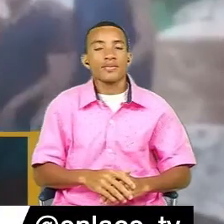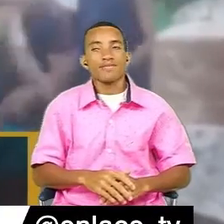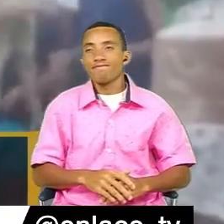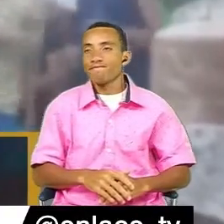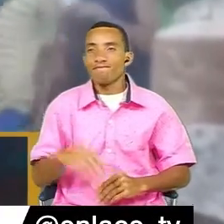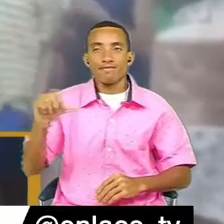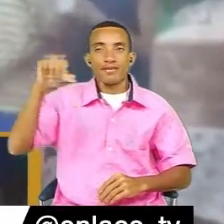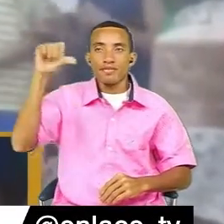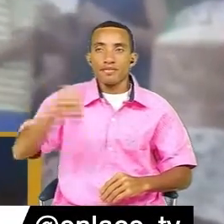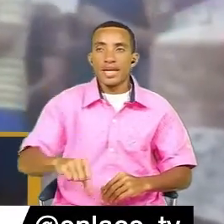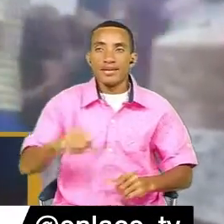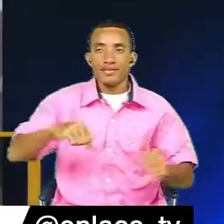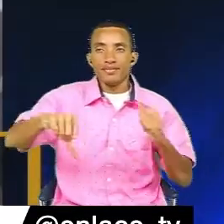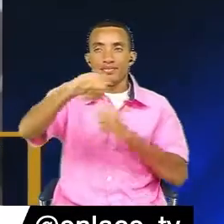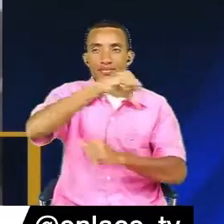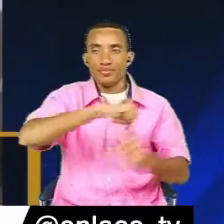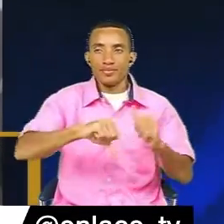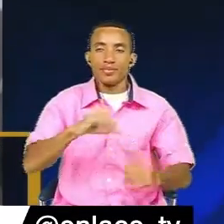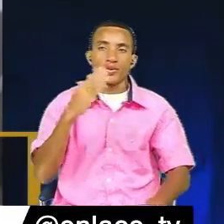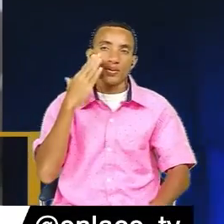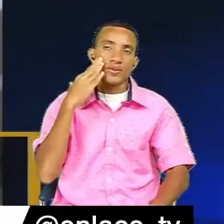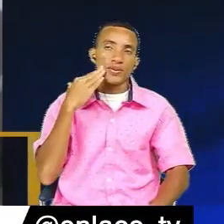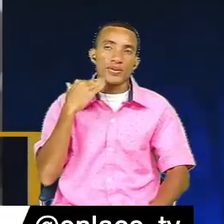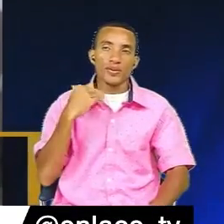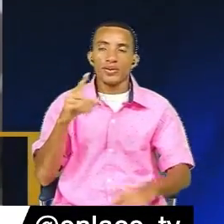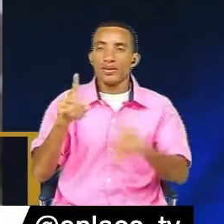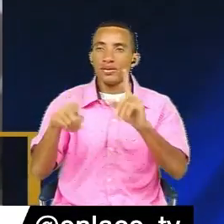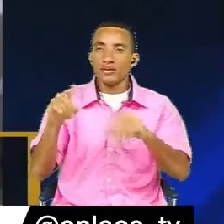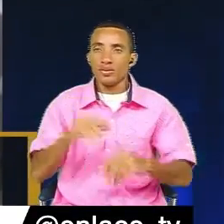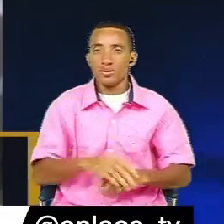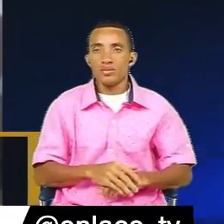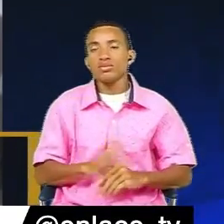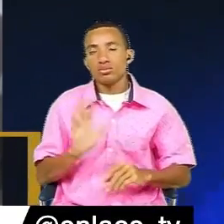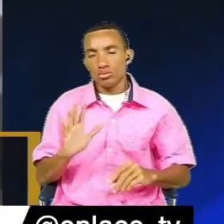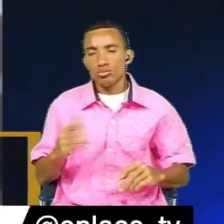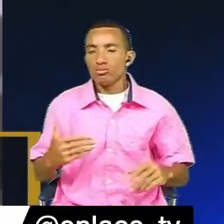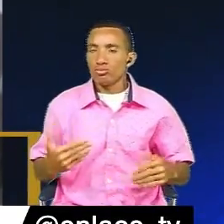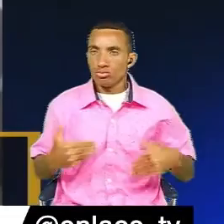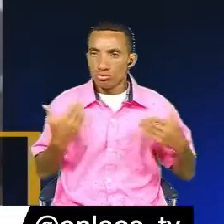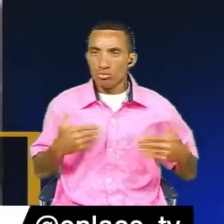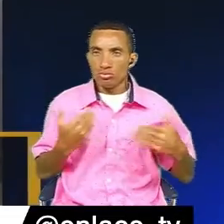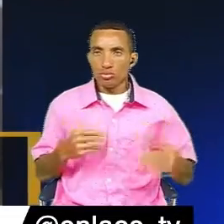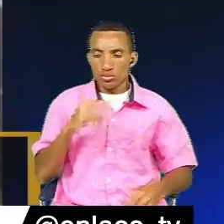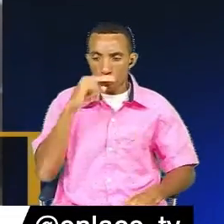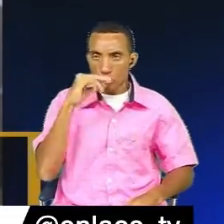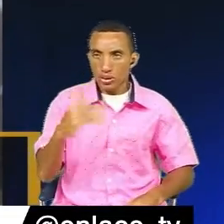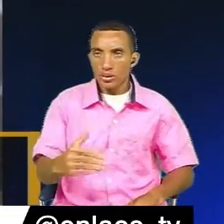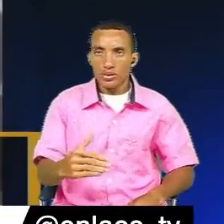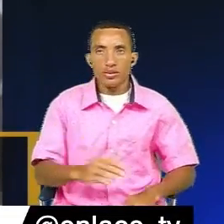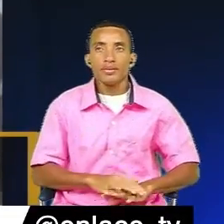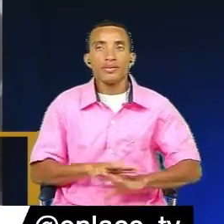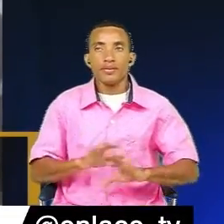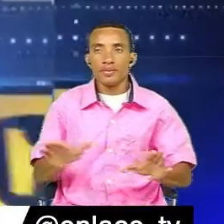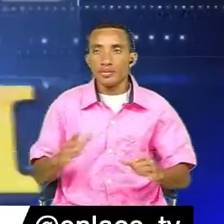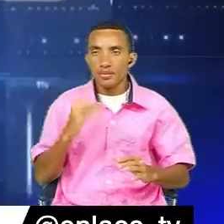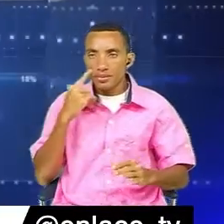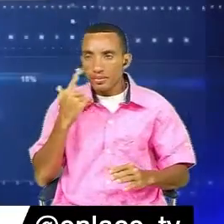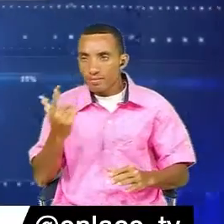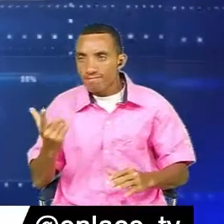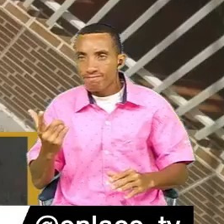dan al parque infantil los menores y jóvenes de ese sector. Si bien es para el disfrute y goce de los más pequeños, no se le está dando el adecuado